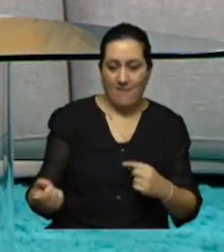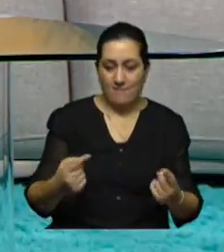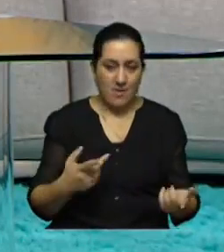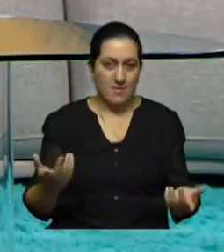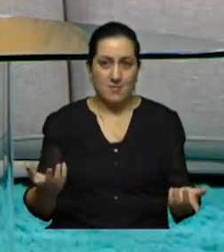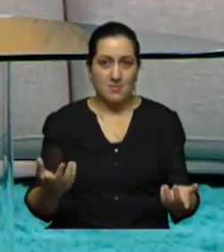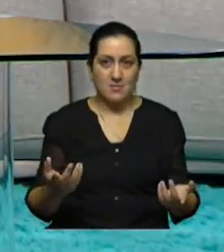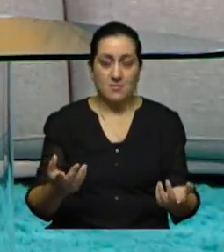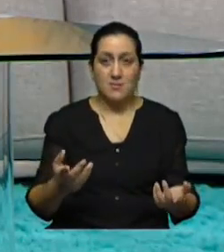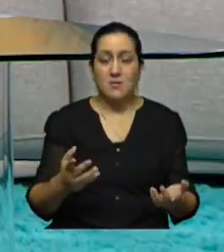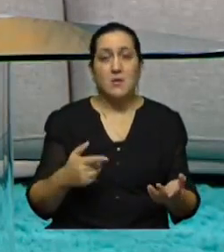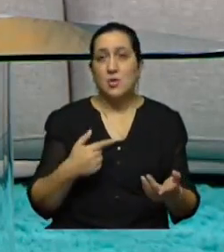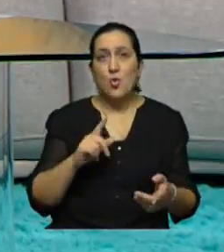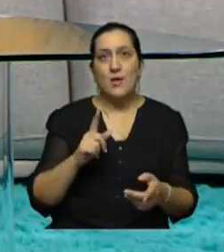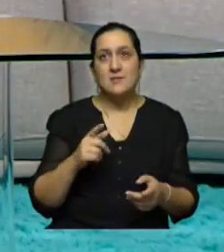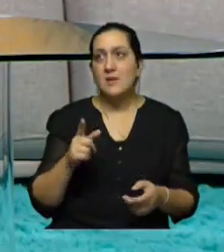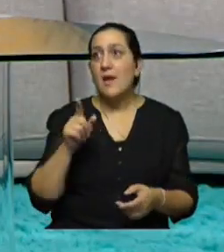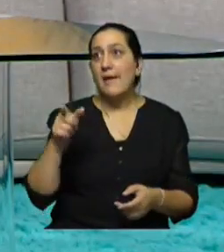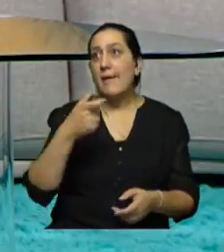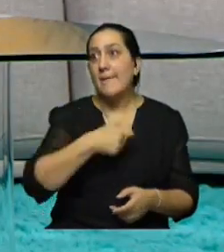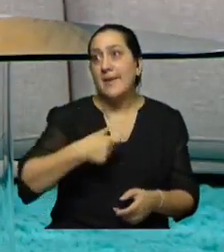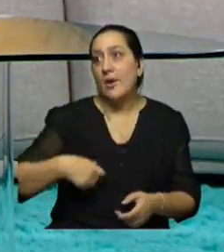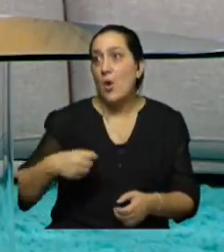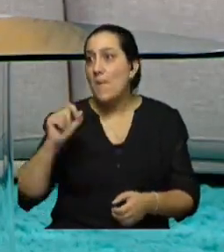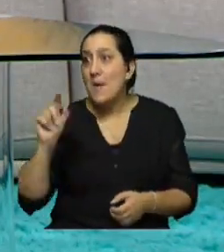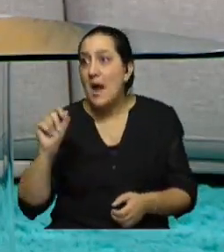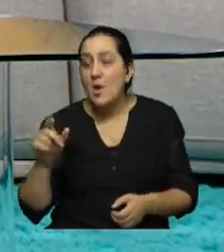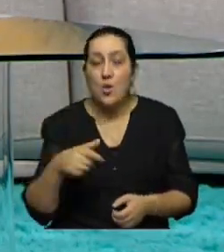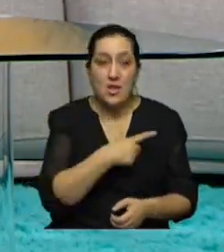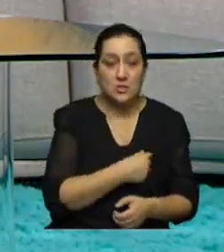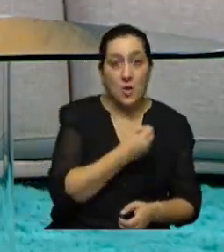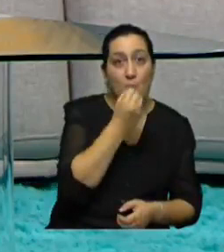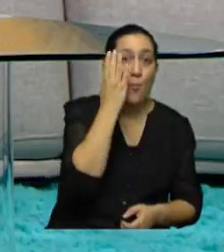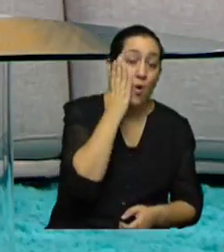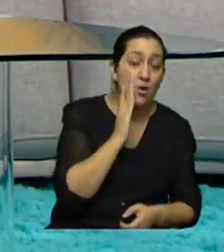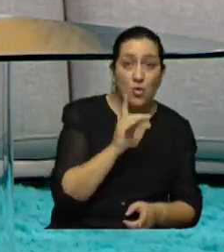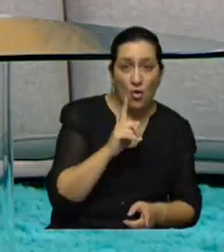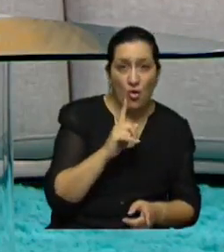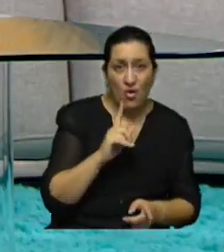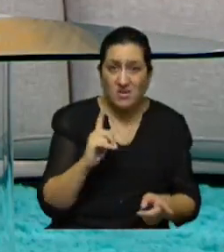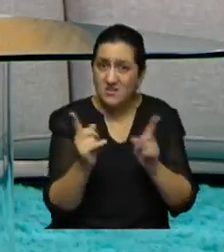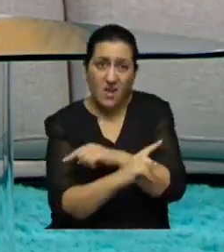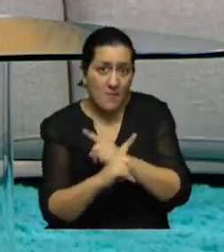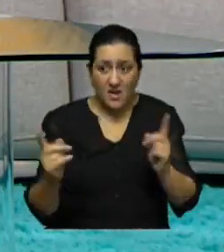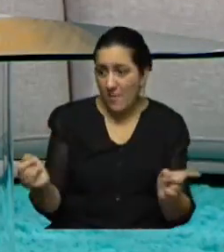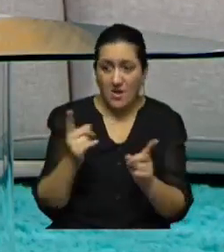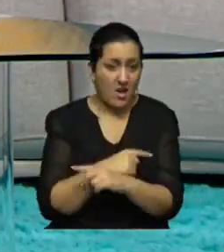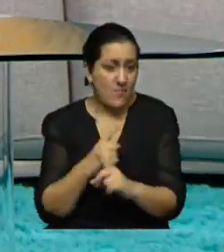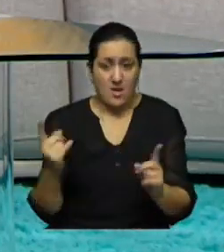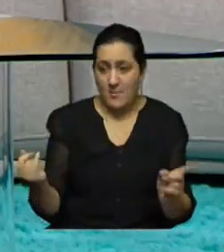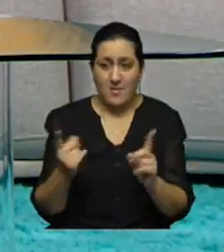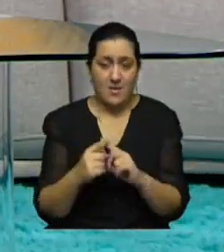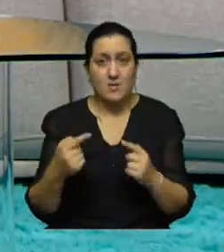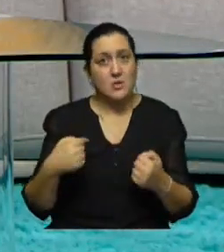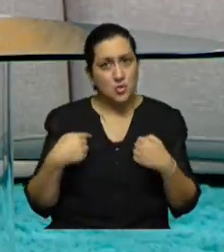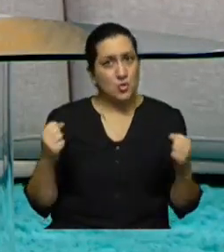No. Y lo digo sin con todo lo que adoro el fútbol. Esto que está pasando es A mí me da como mucho escalofrío pensando en el domingo,